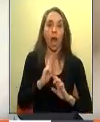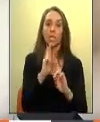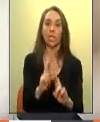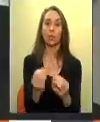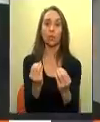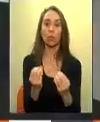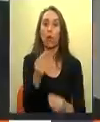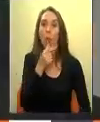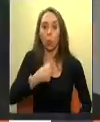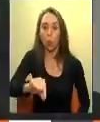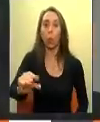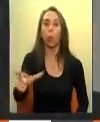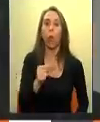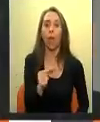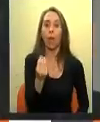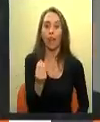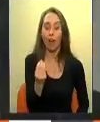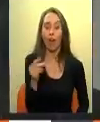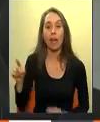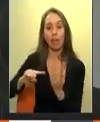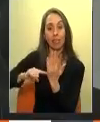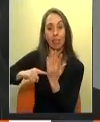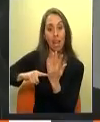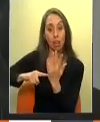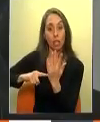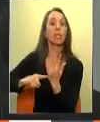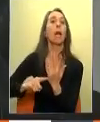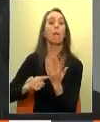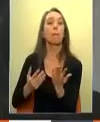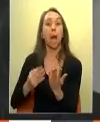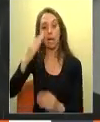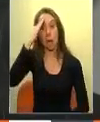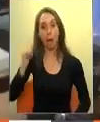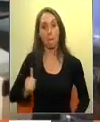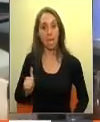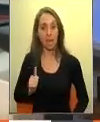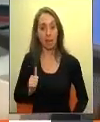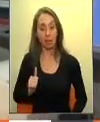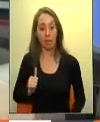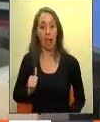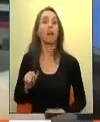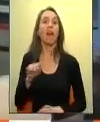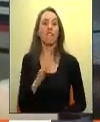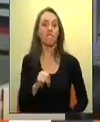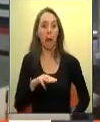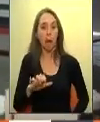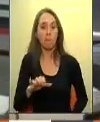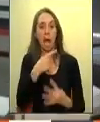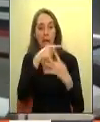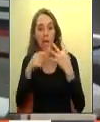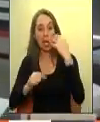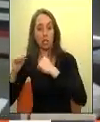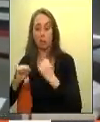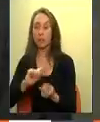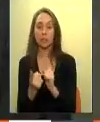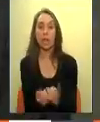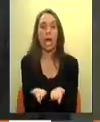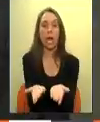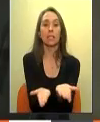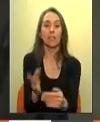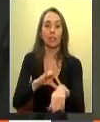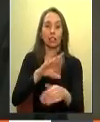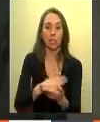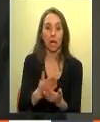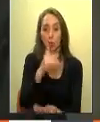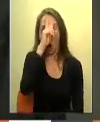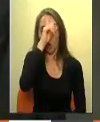un muy corto plazo. Tecnología originalmente destinada a capacidades militares, hoy al servicio de la salud. Esto pasó por rigurosas pruebas en el